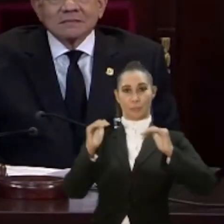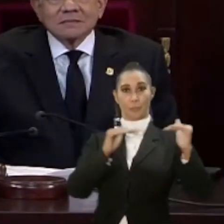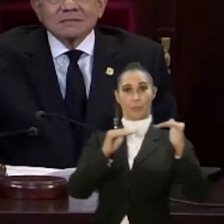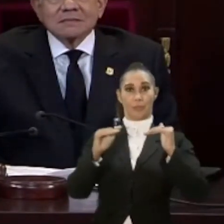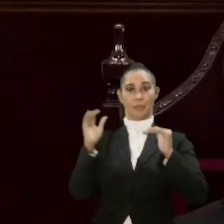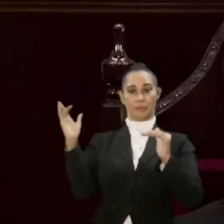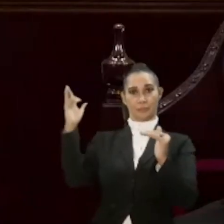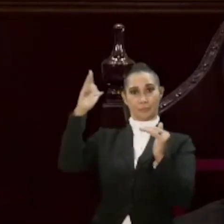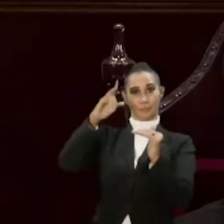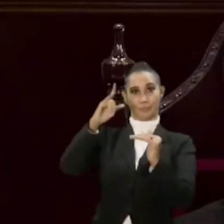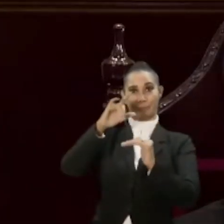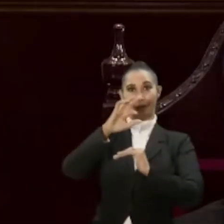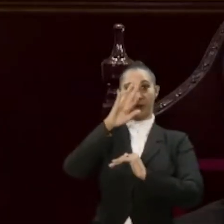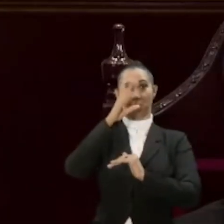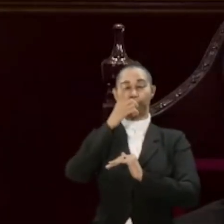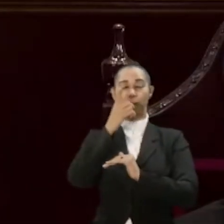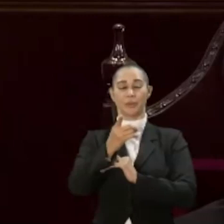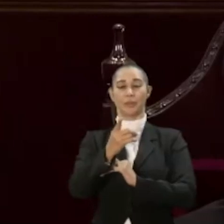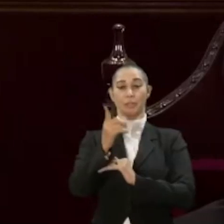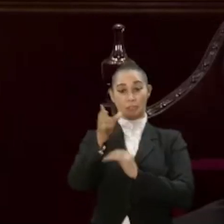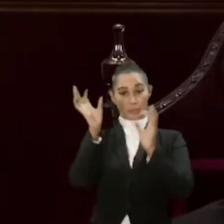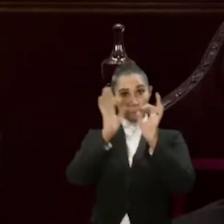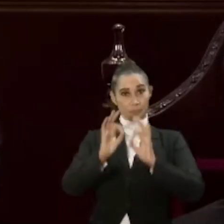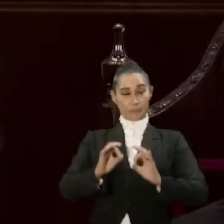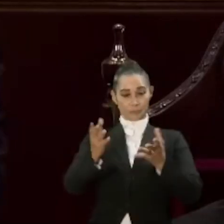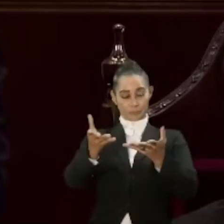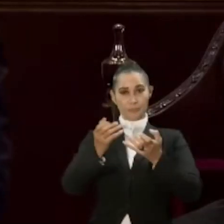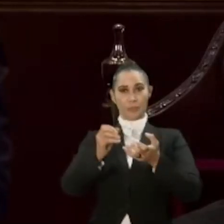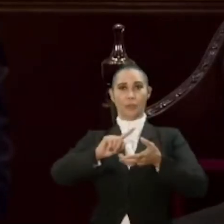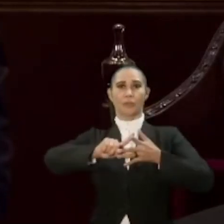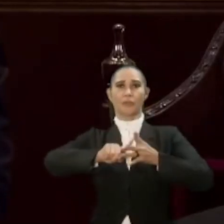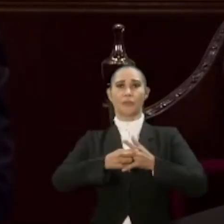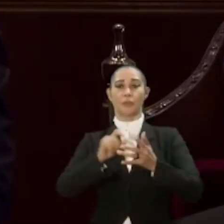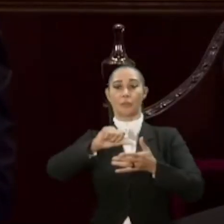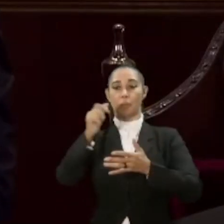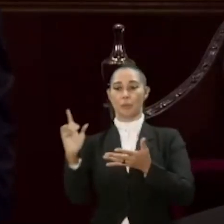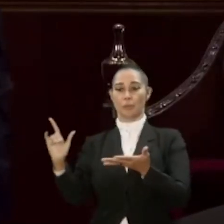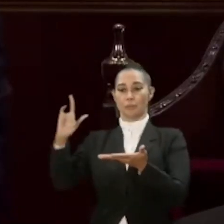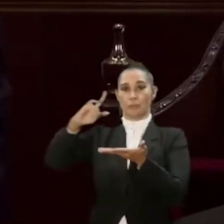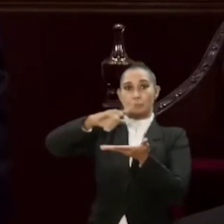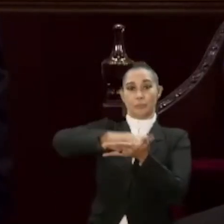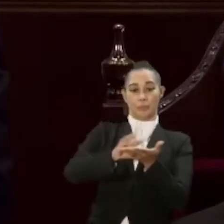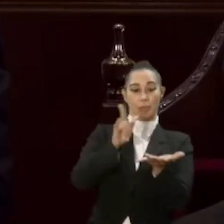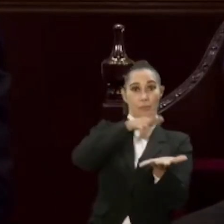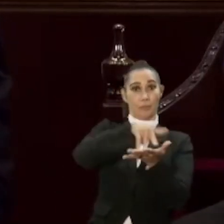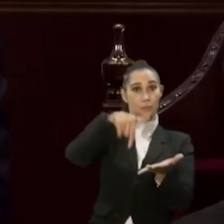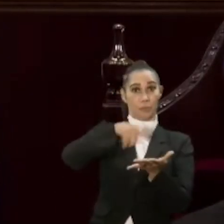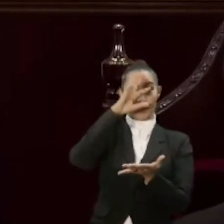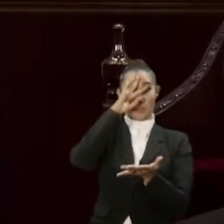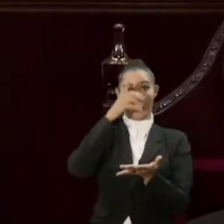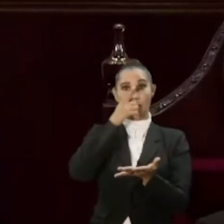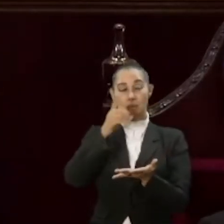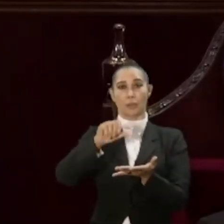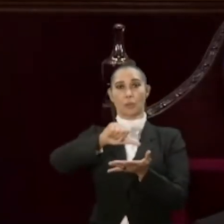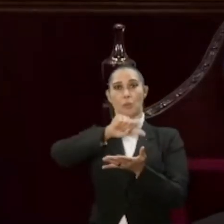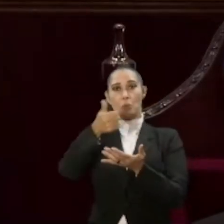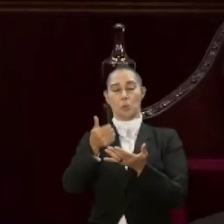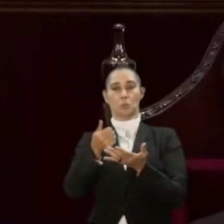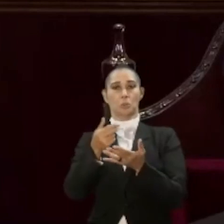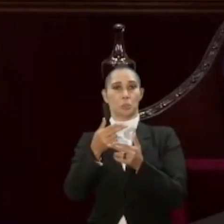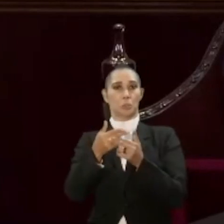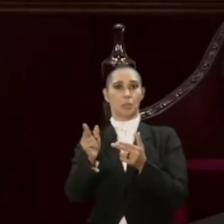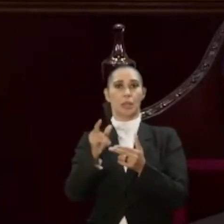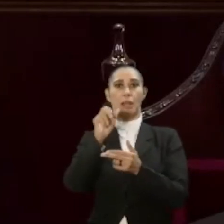mercado aéreo dominicano. De esta forma, esperamos que se creen nuevas aerolíneas aéreas en nuestro país, como han sido los casos